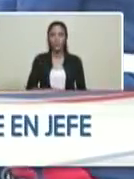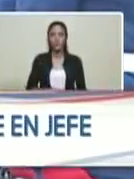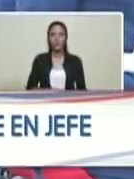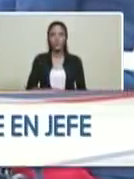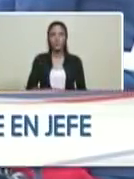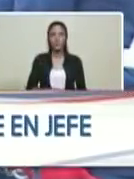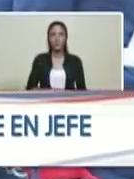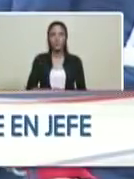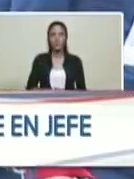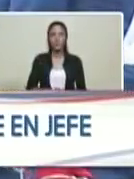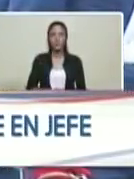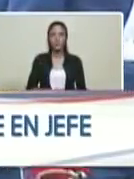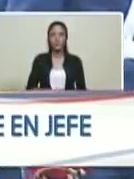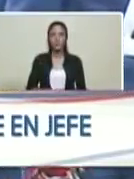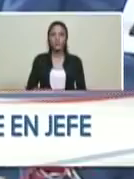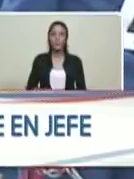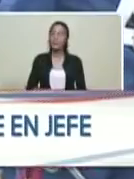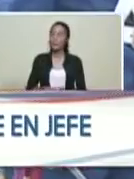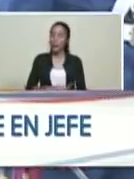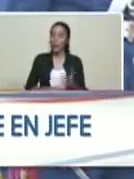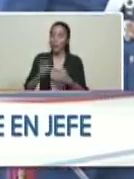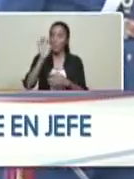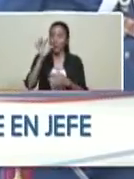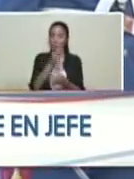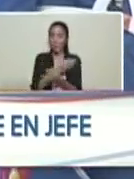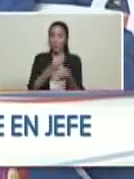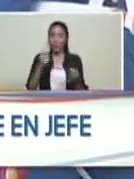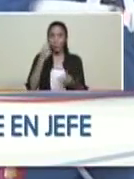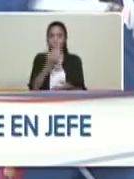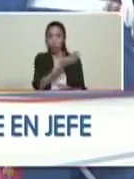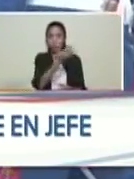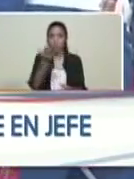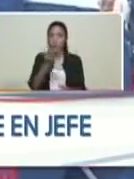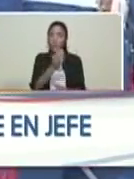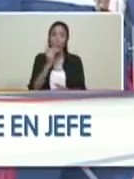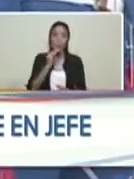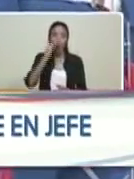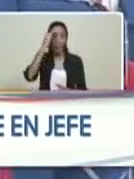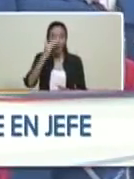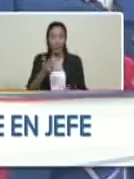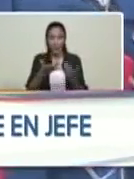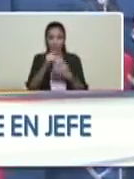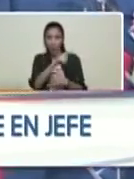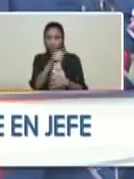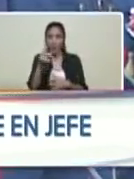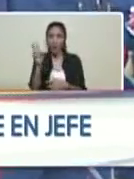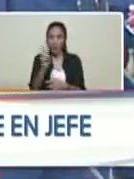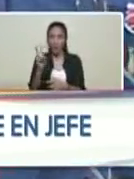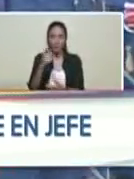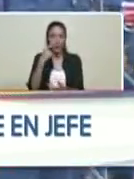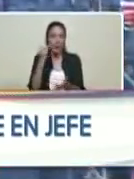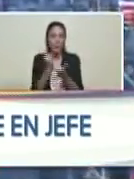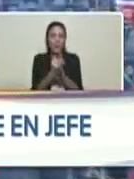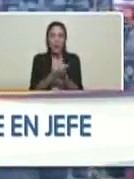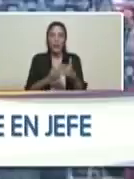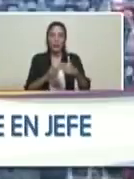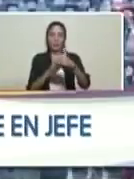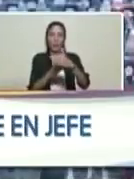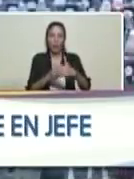un país que tenga una fuerza armada nacional bolivariana como la que tiene venezuela es capaz de pasar cualquier prueba